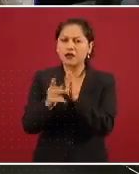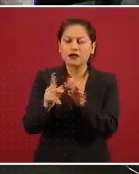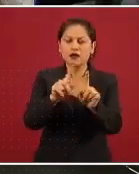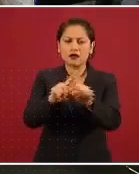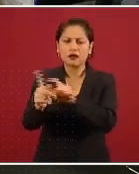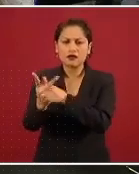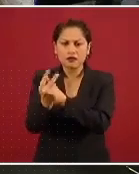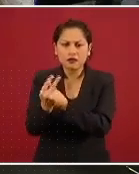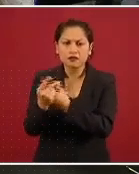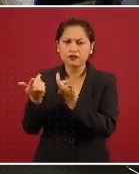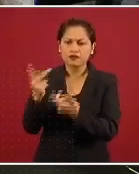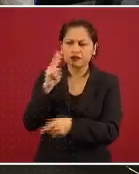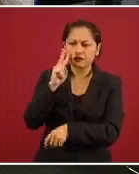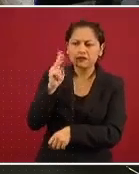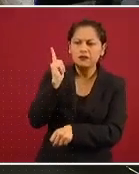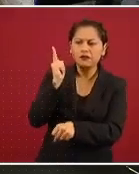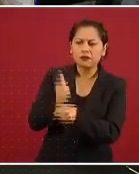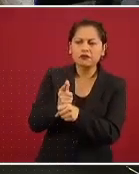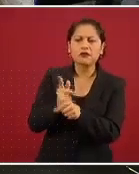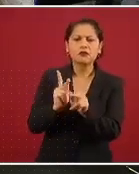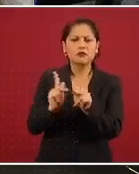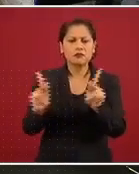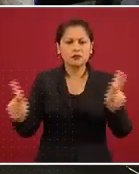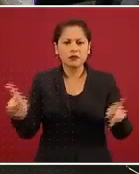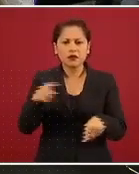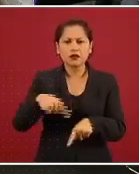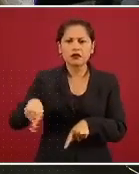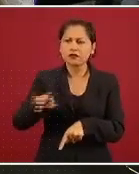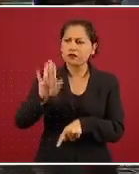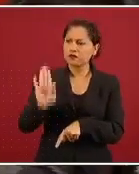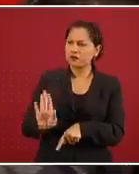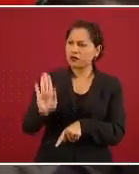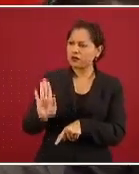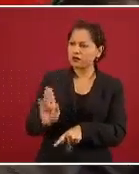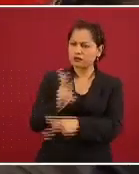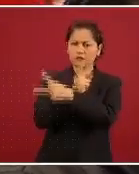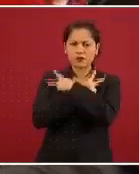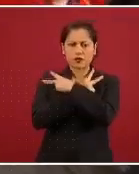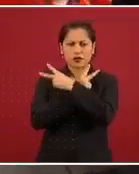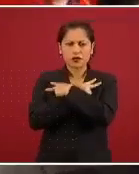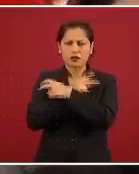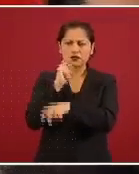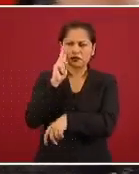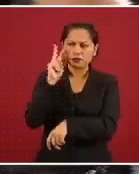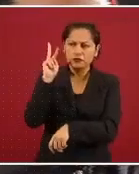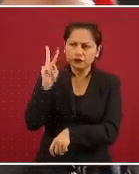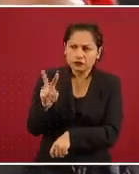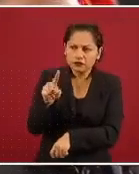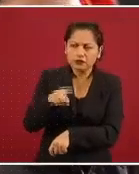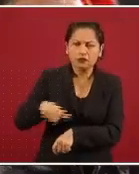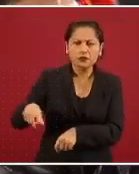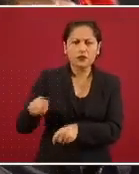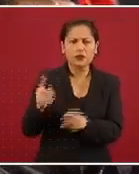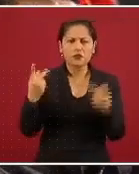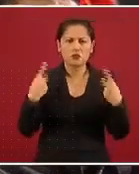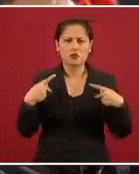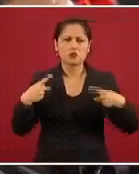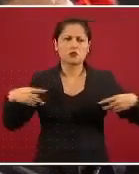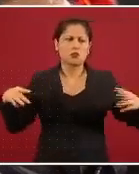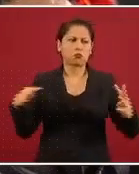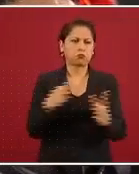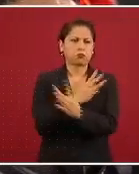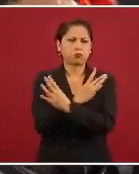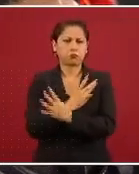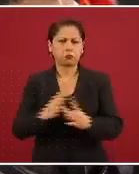parece ser que están de vacaciones y hay playas donde se ha visto pues gran número de personas y que pese a que las